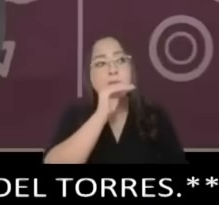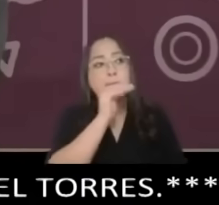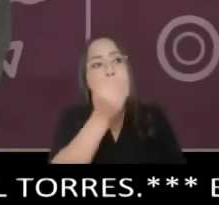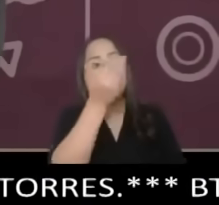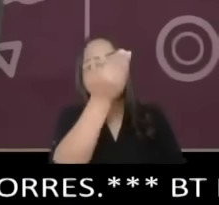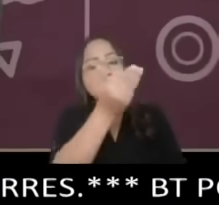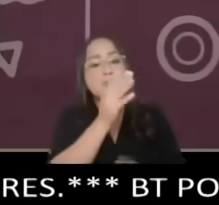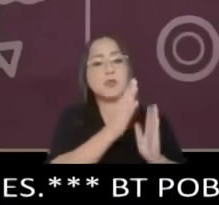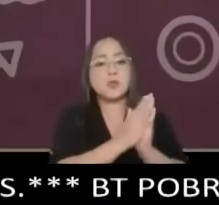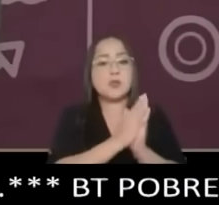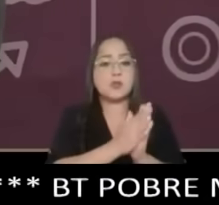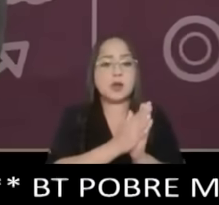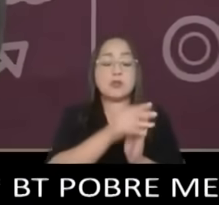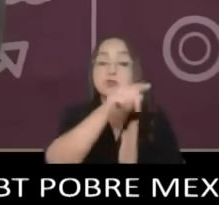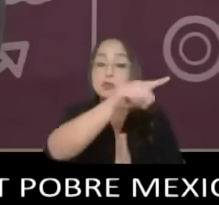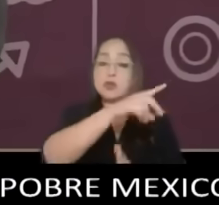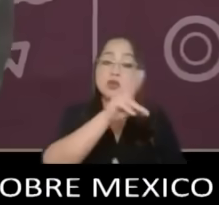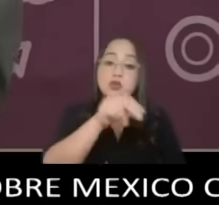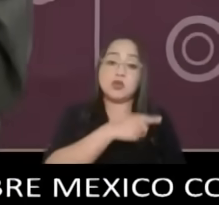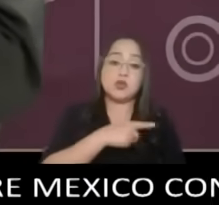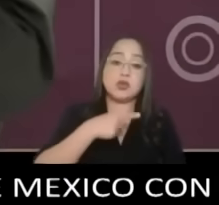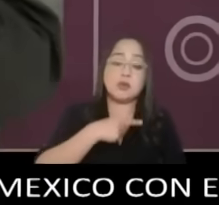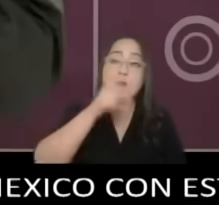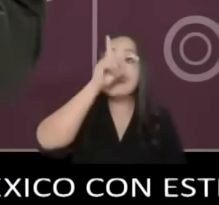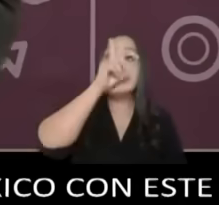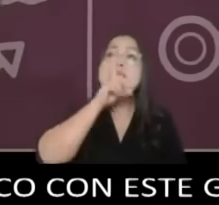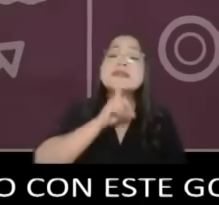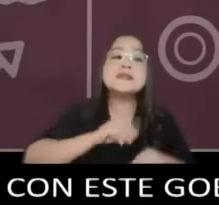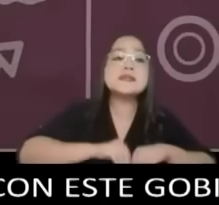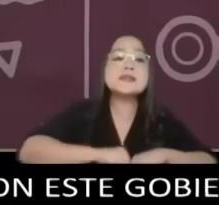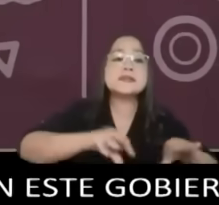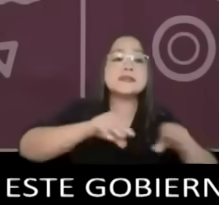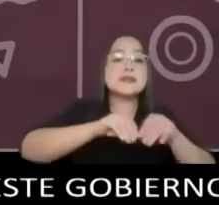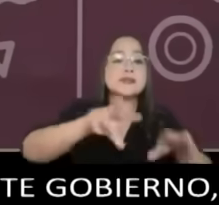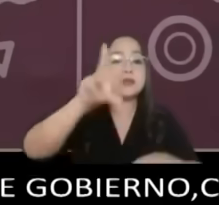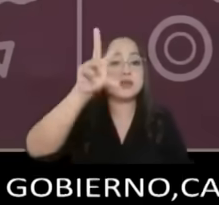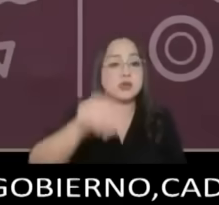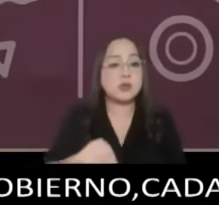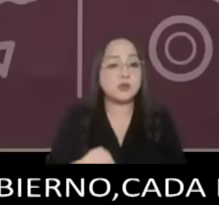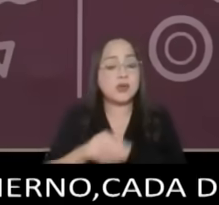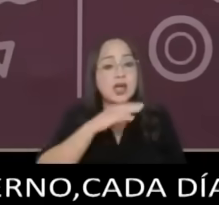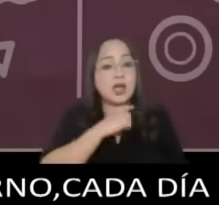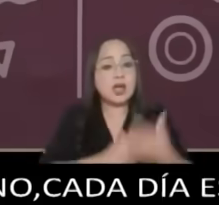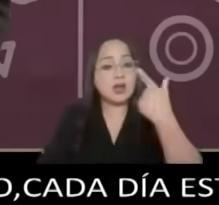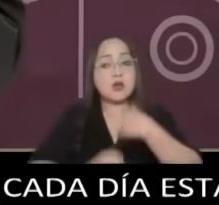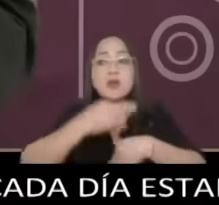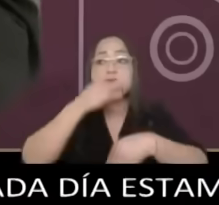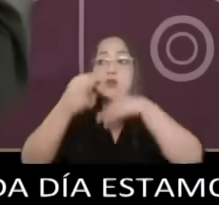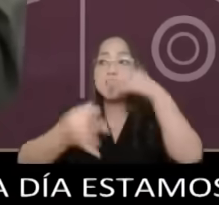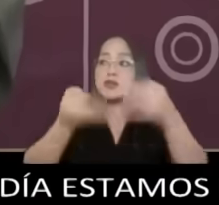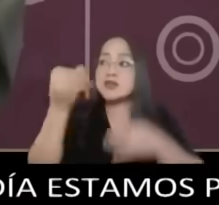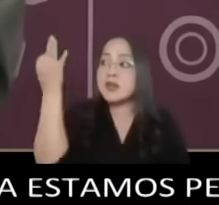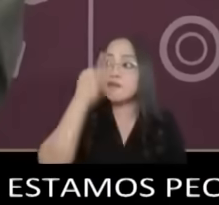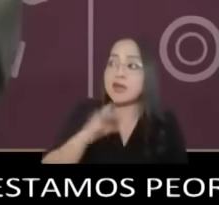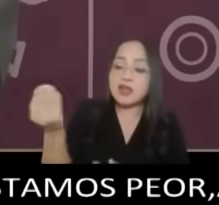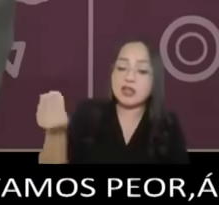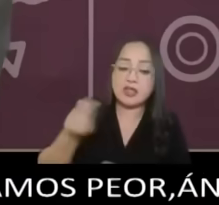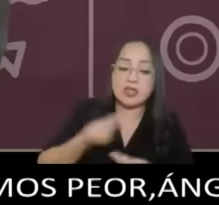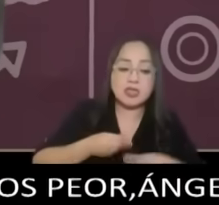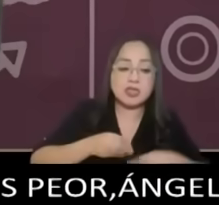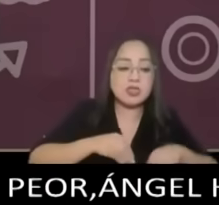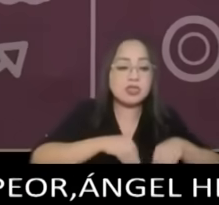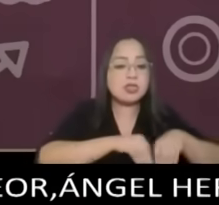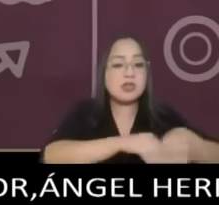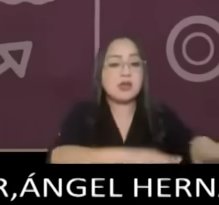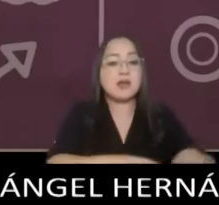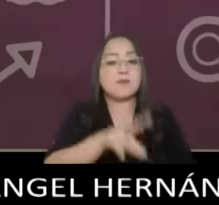Pues es una empresa grandota, ¿sí? Y es una periodista de mucho